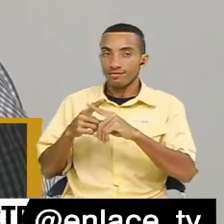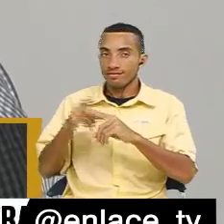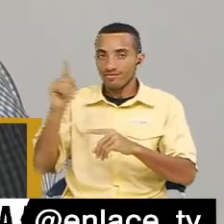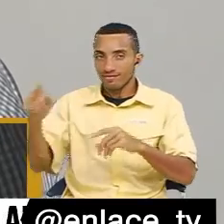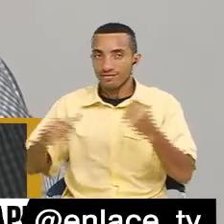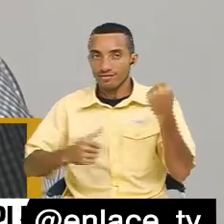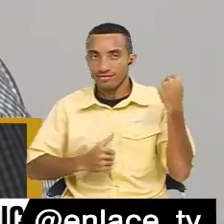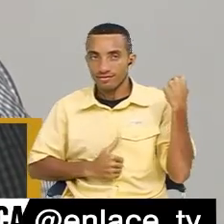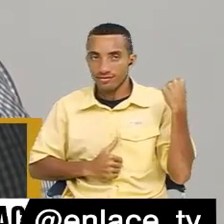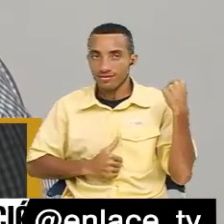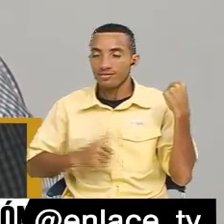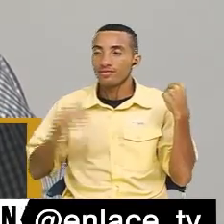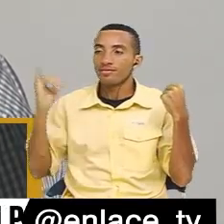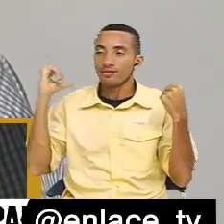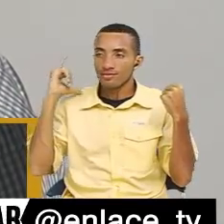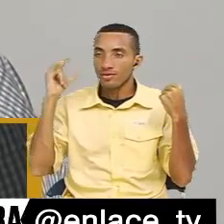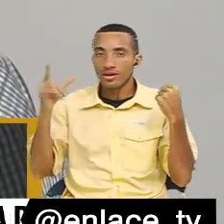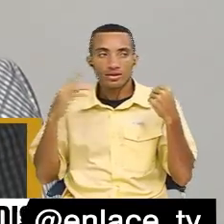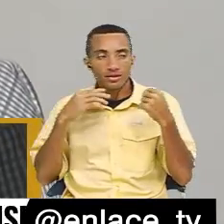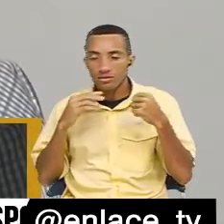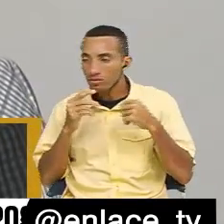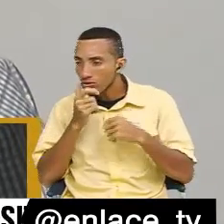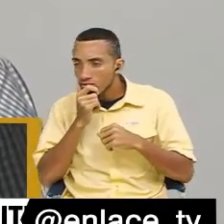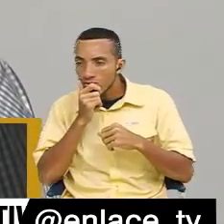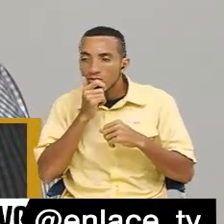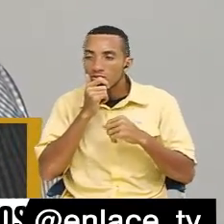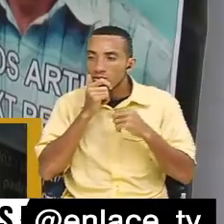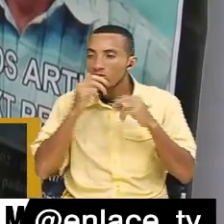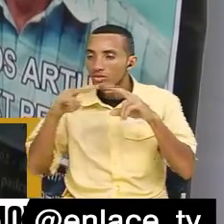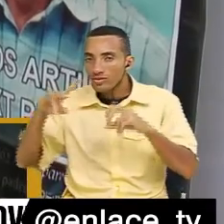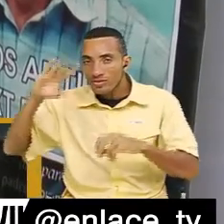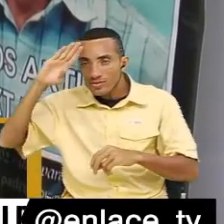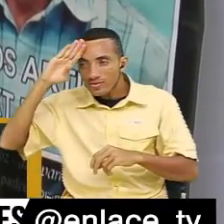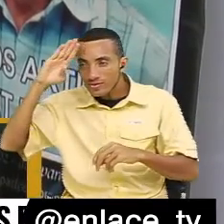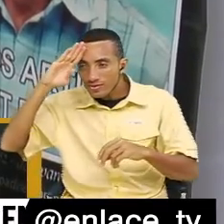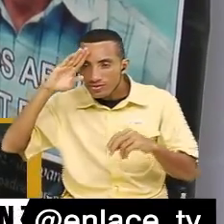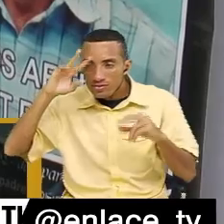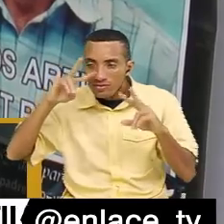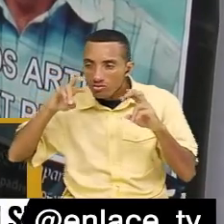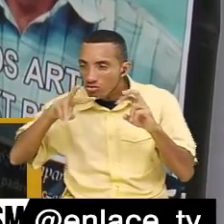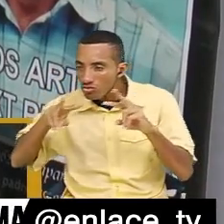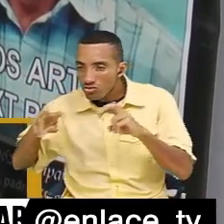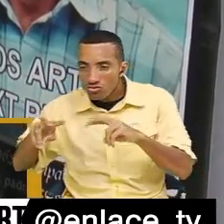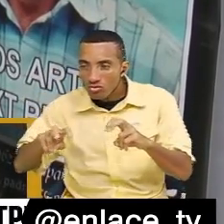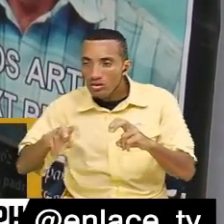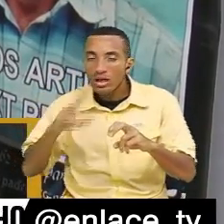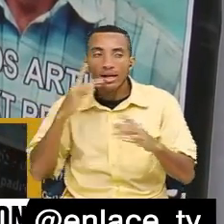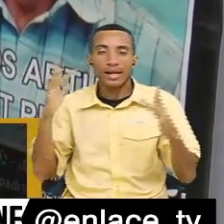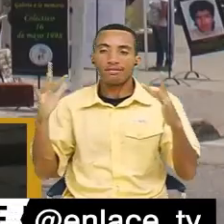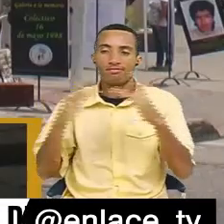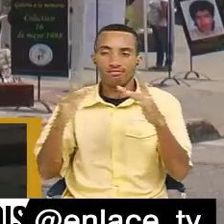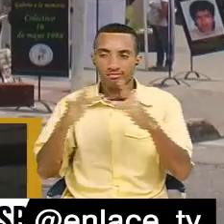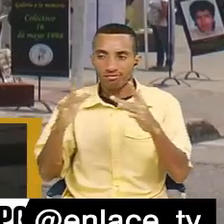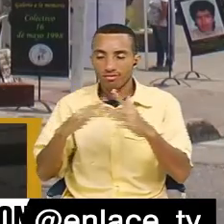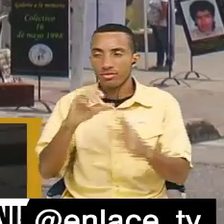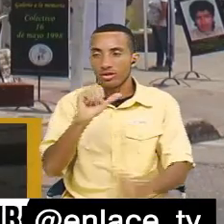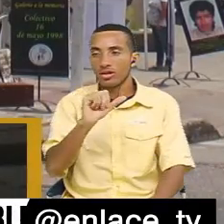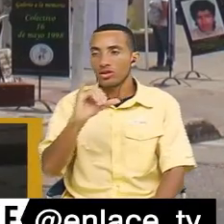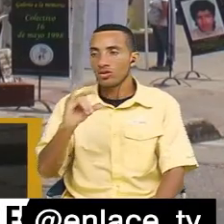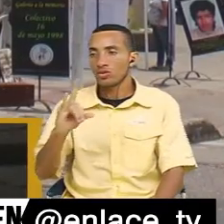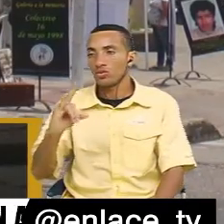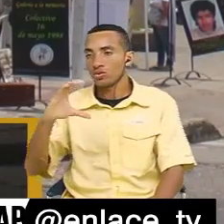y era experto en inteligencia militar. Él tenía las relaciones con el paramilitarismo, o una de las tantas relaciones, y por eso